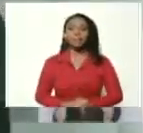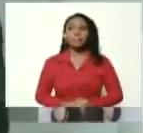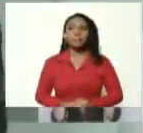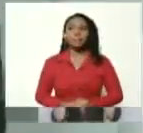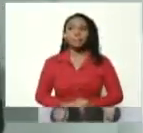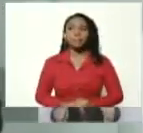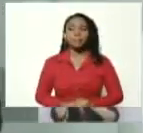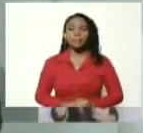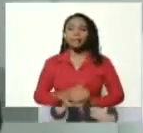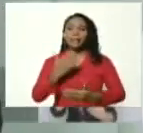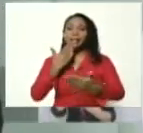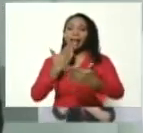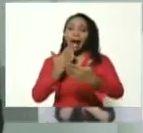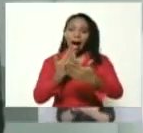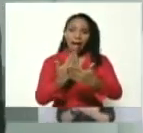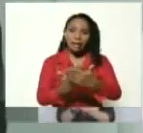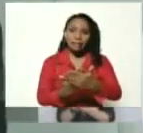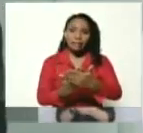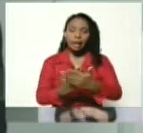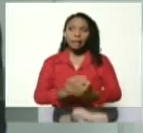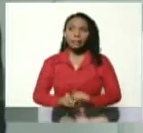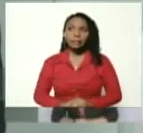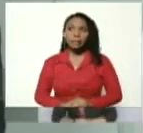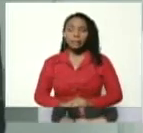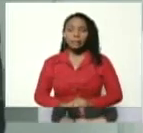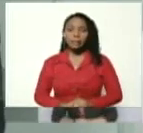gracias por la